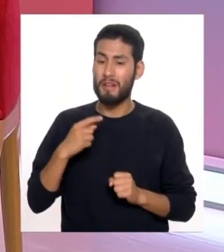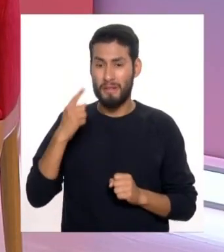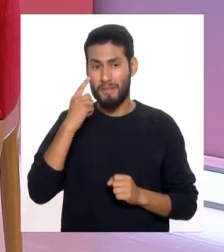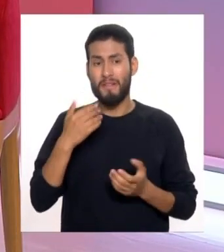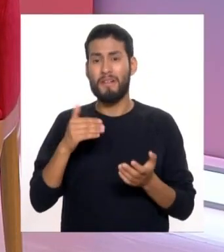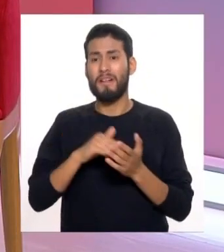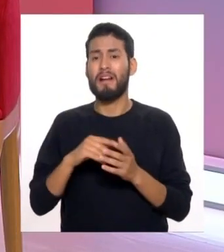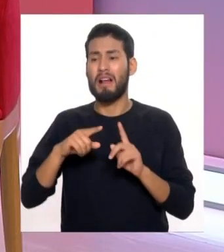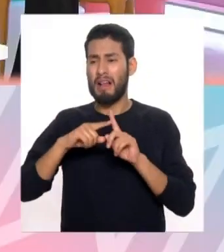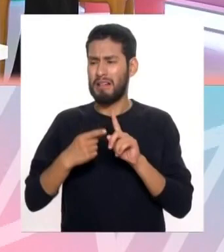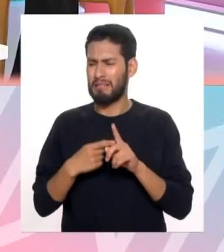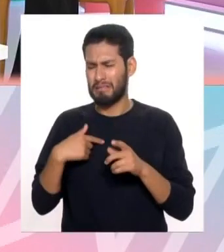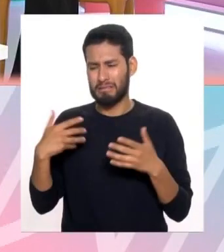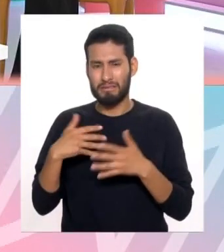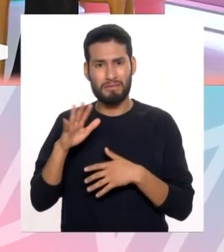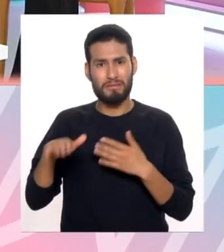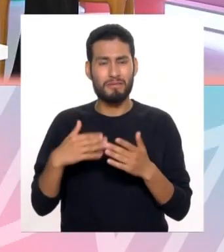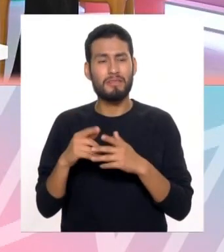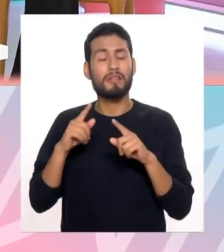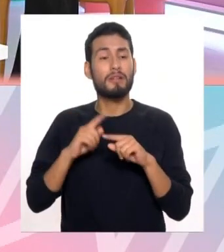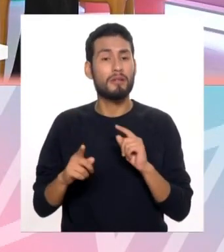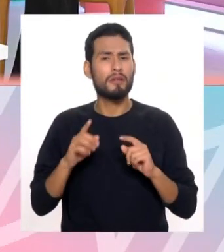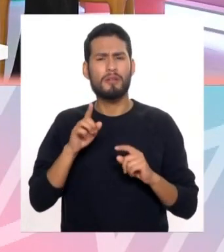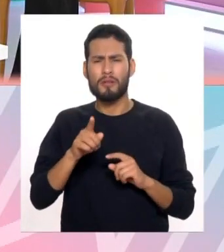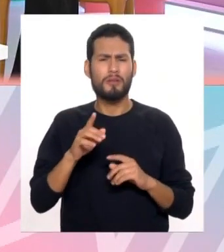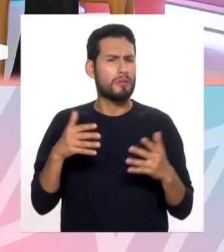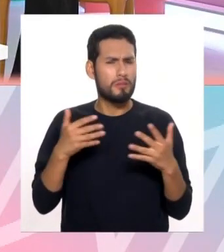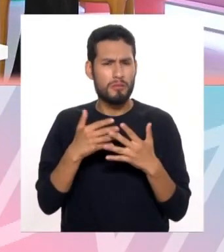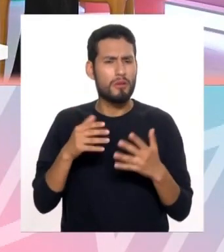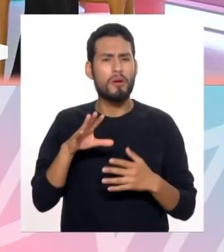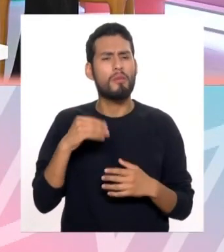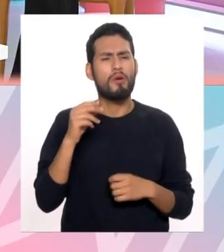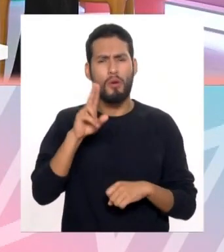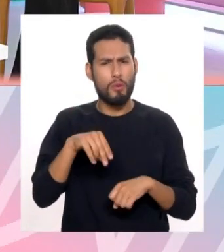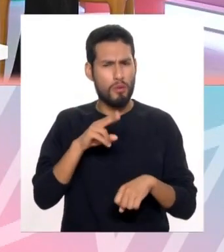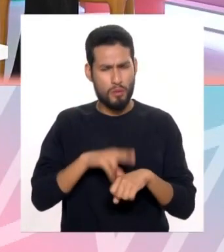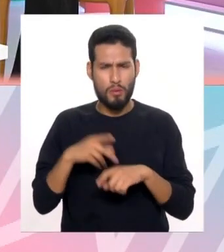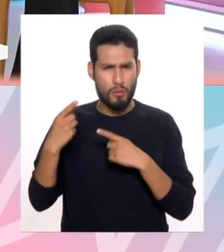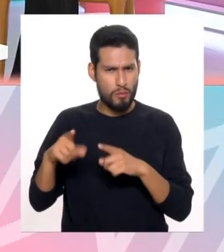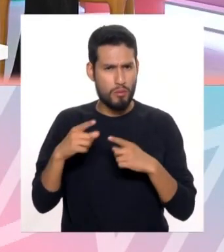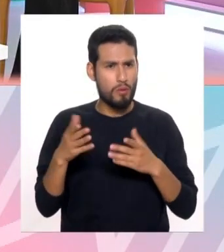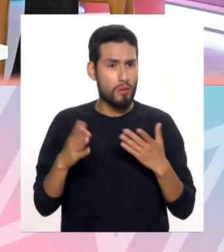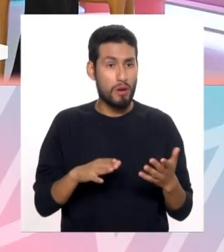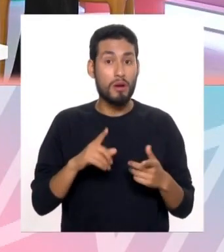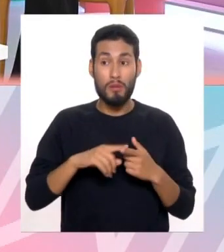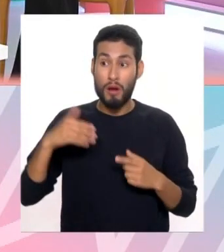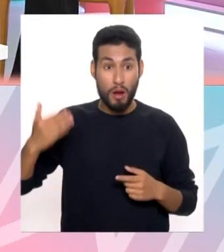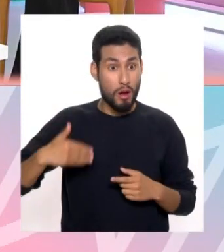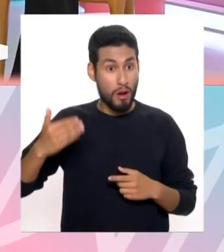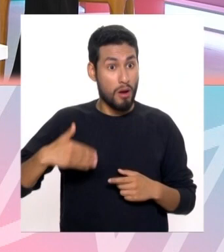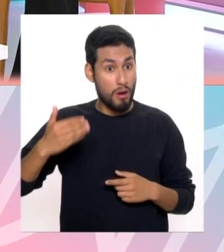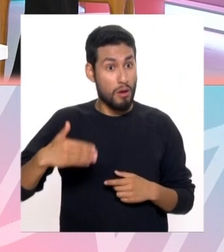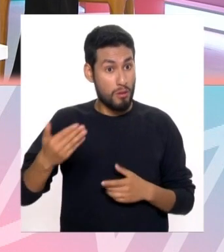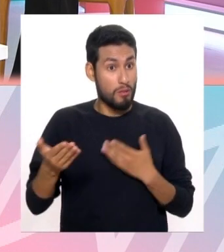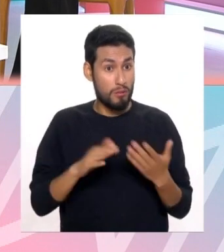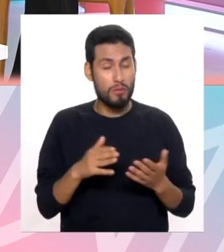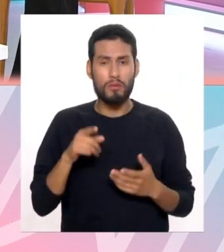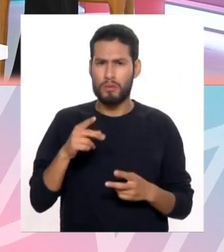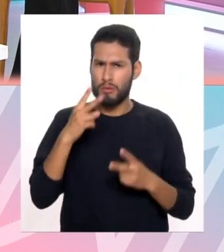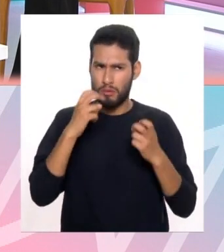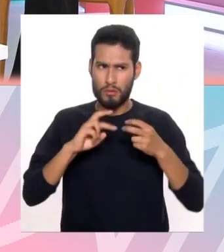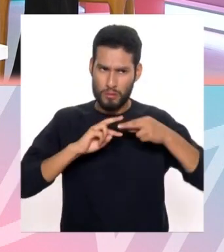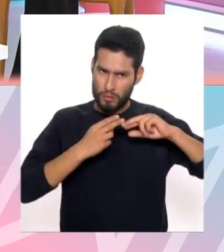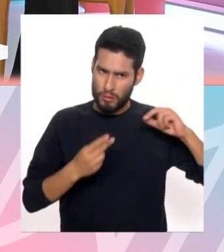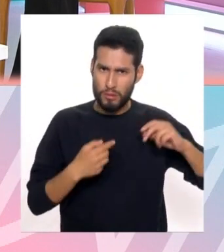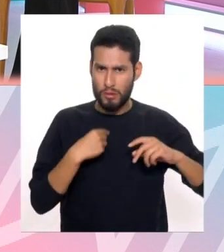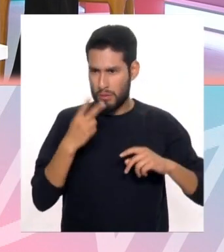a intentarlo está patente en todos ellos, pero en realidad no hay que tener miedo porque sucede con mucha frecuencia. Exacto. Claro, si esto es reiterado, ya el estudio de un cariotipo en